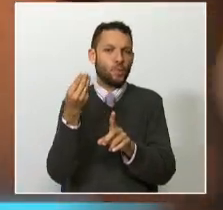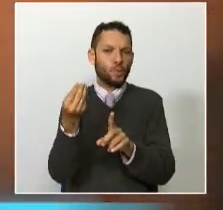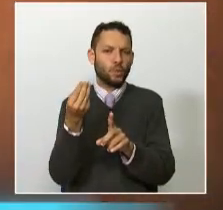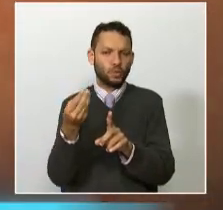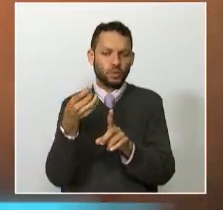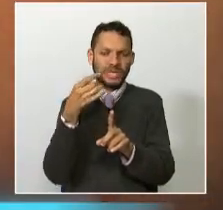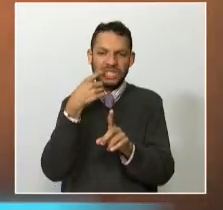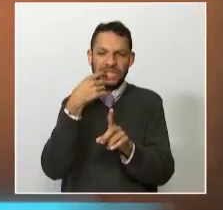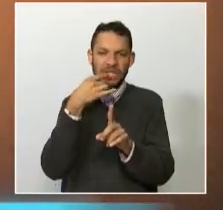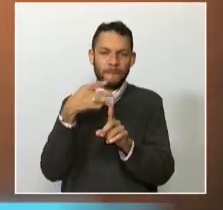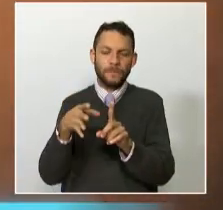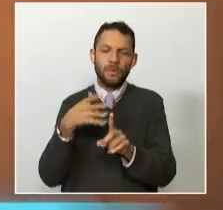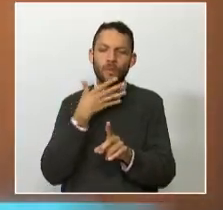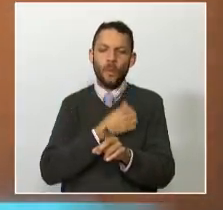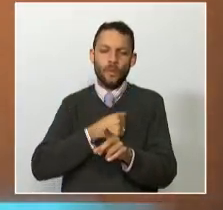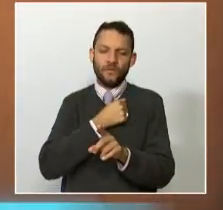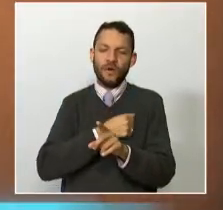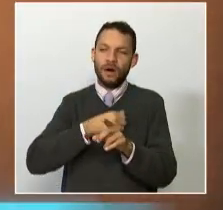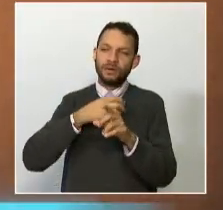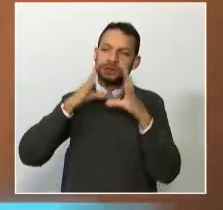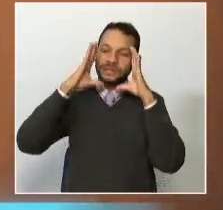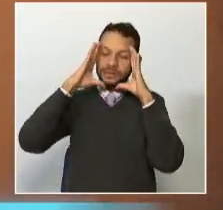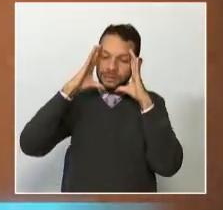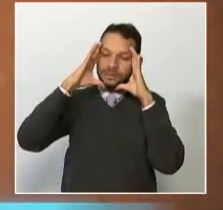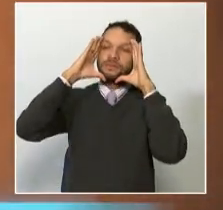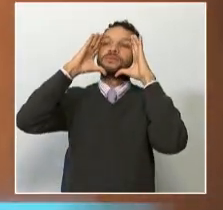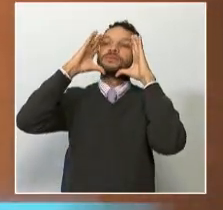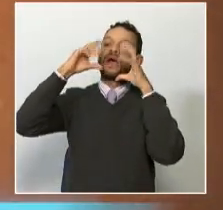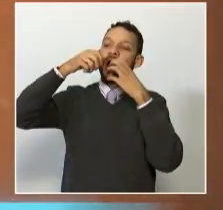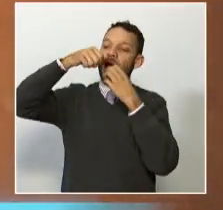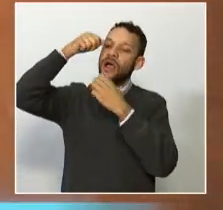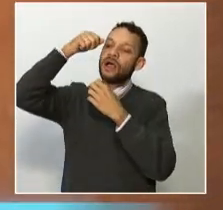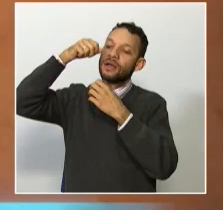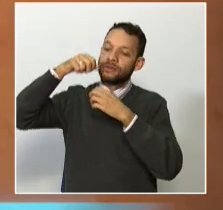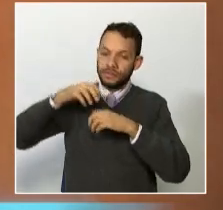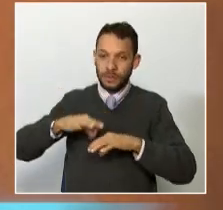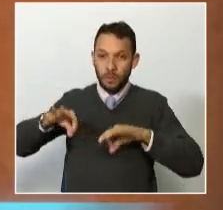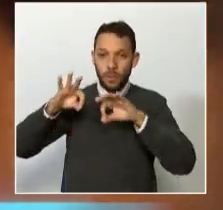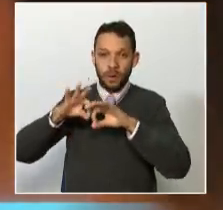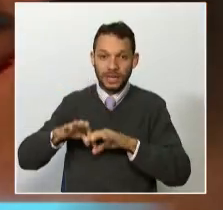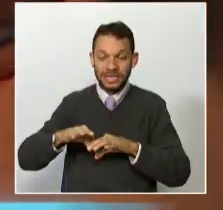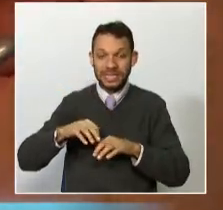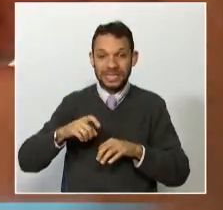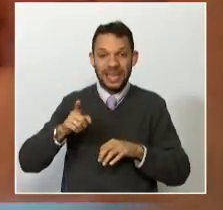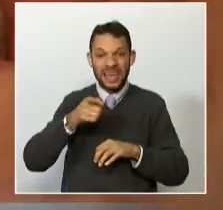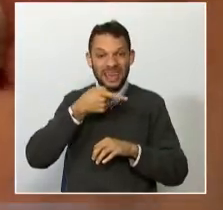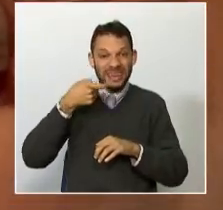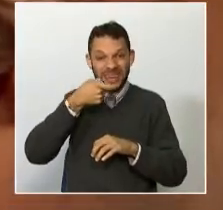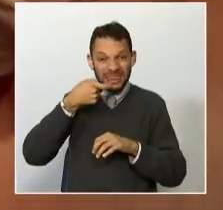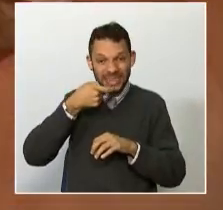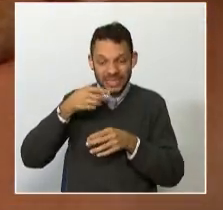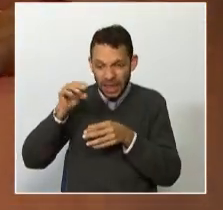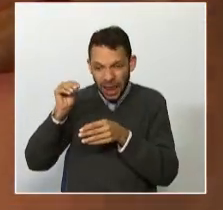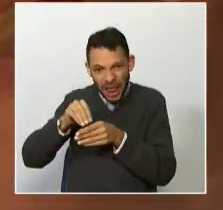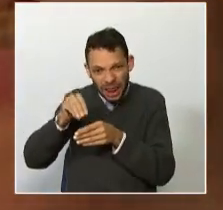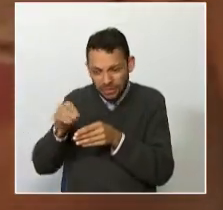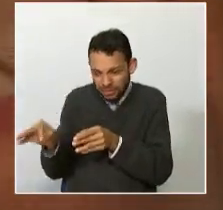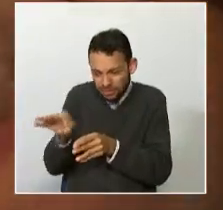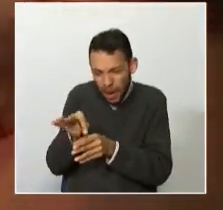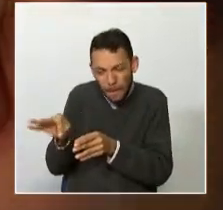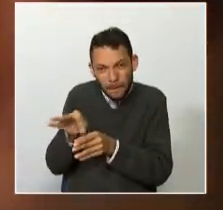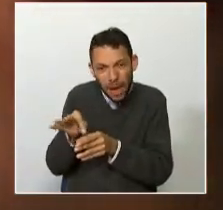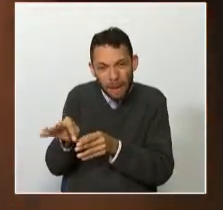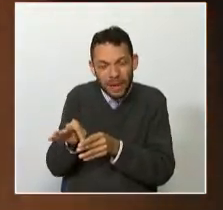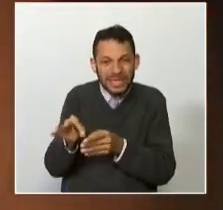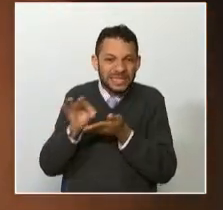un poquito la cara, por favor, para que me enfoquen aquí. Muchas calzas grises de las cuales hemos hablado